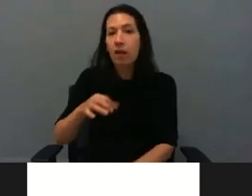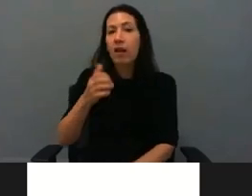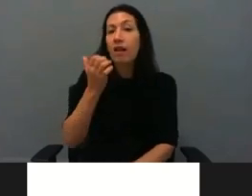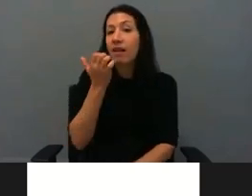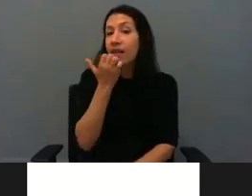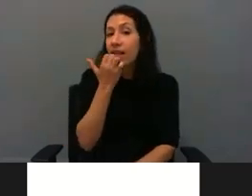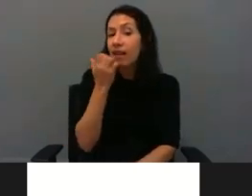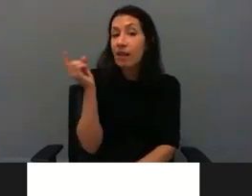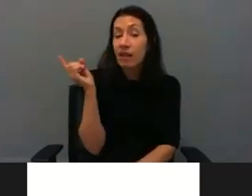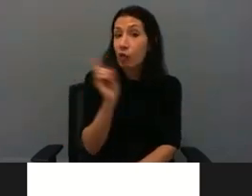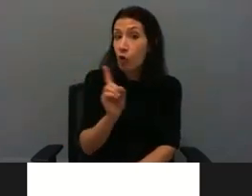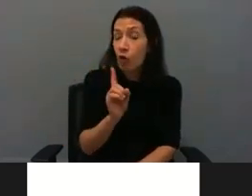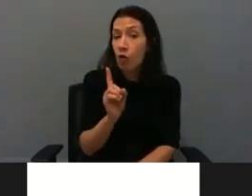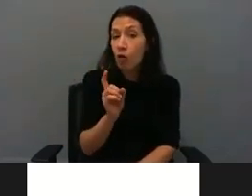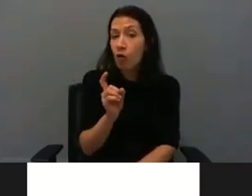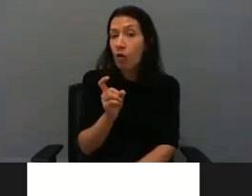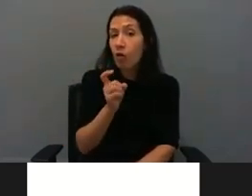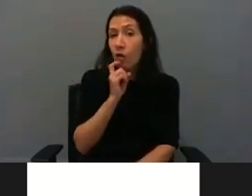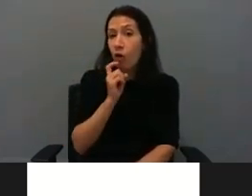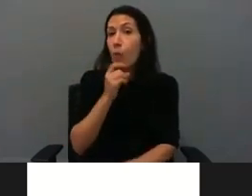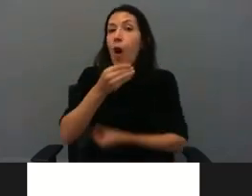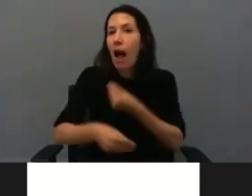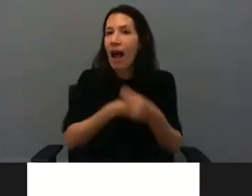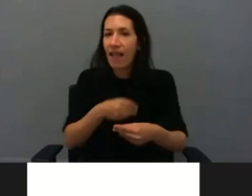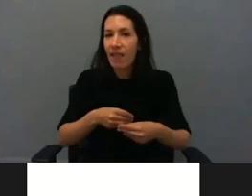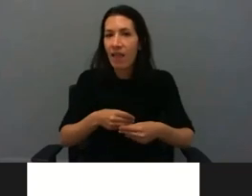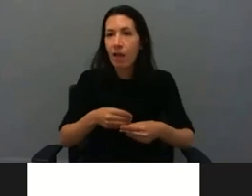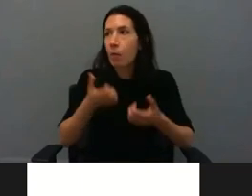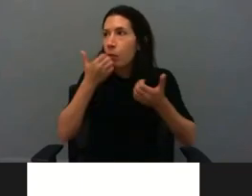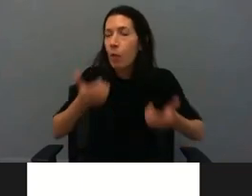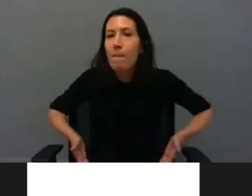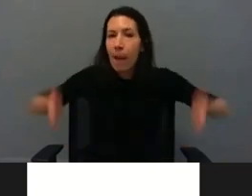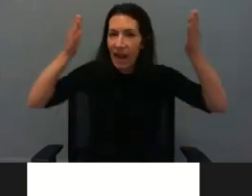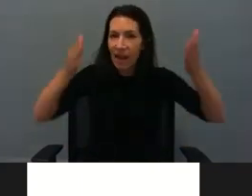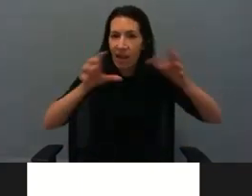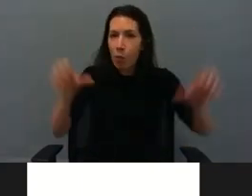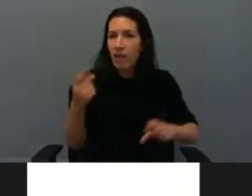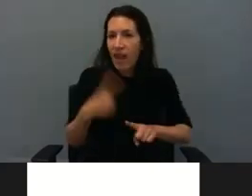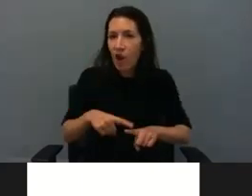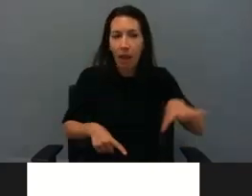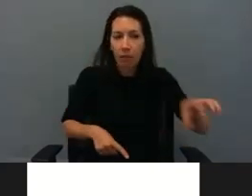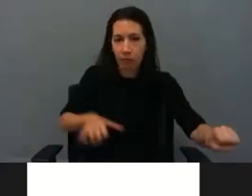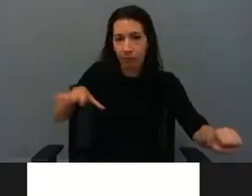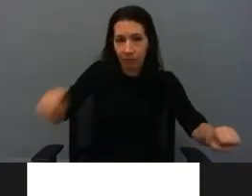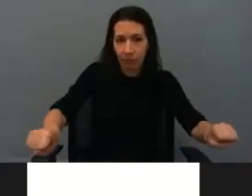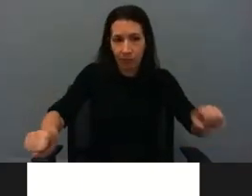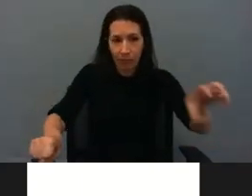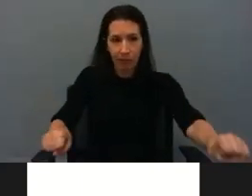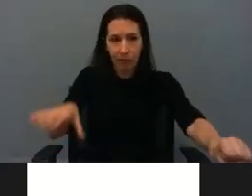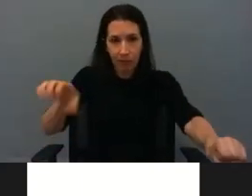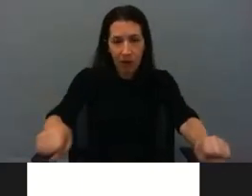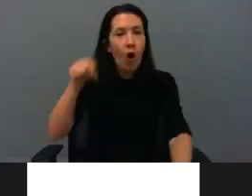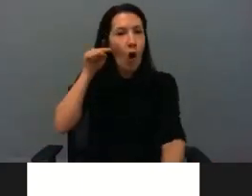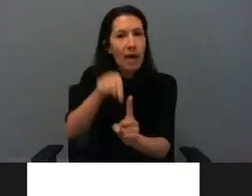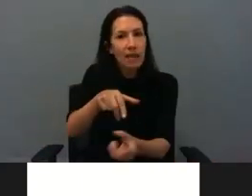a través de coger los muebles o la pared o cualquier obstáculo que esté en su camino para